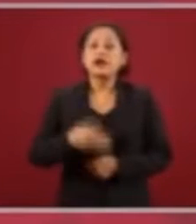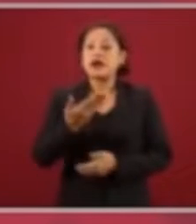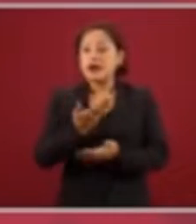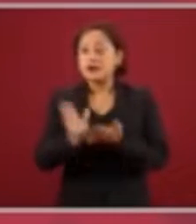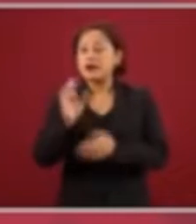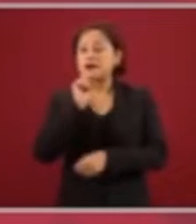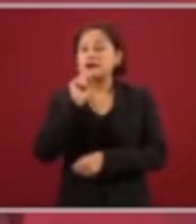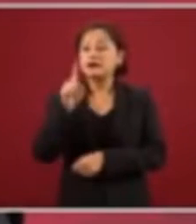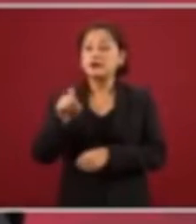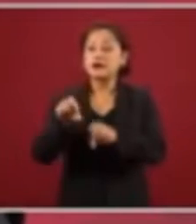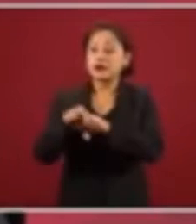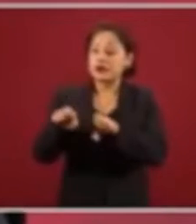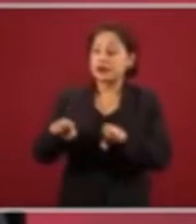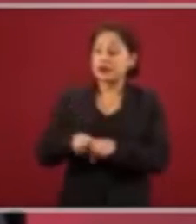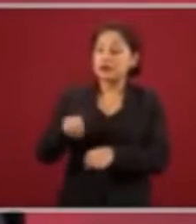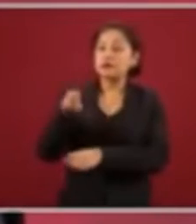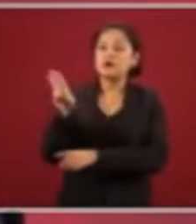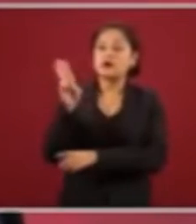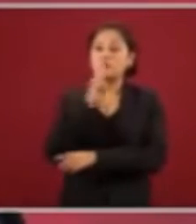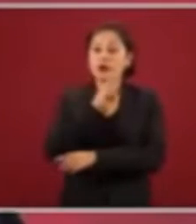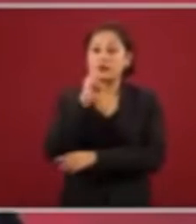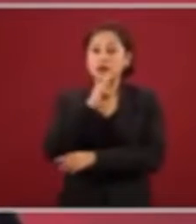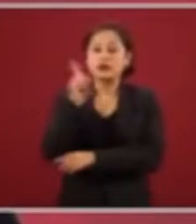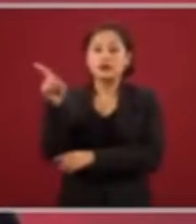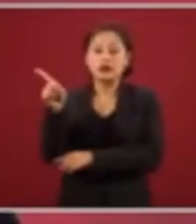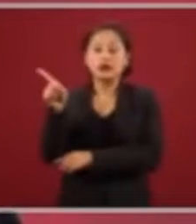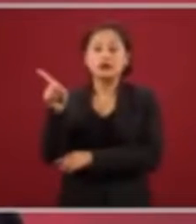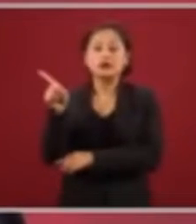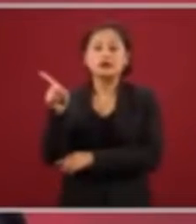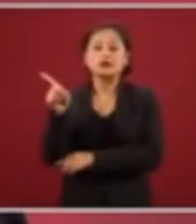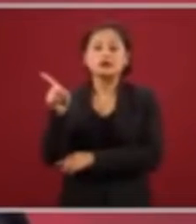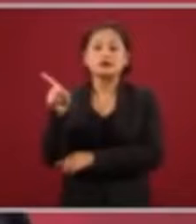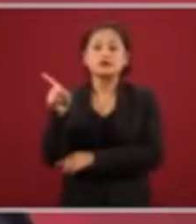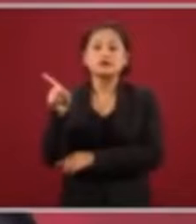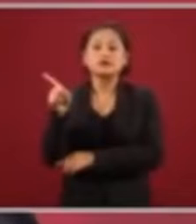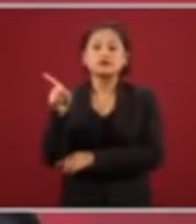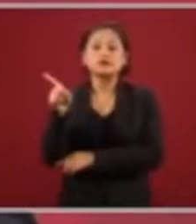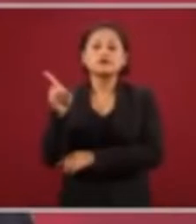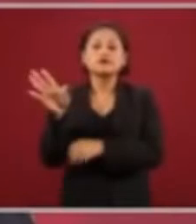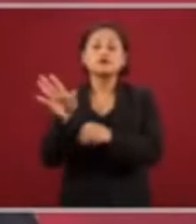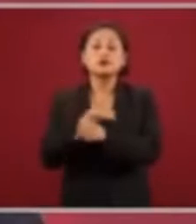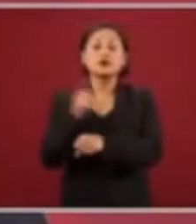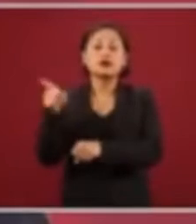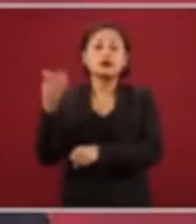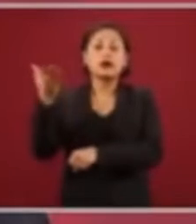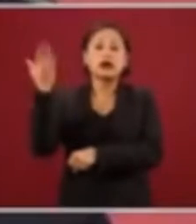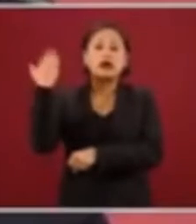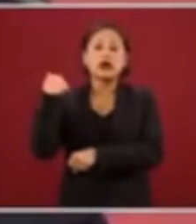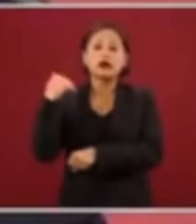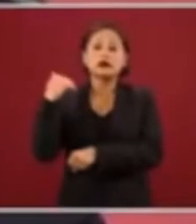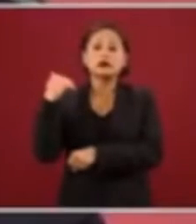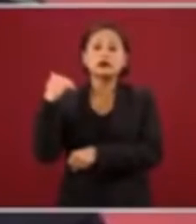de Mazatlán, porque venía de abajo,